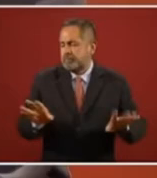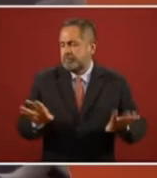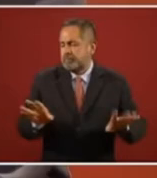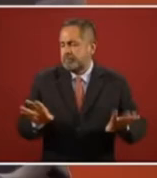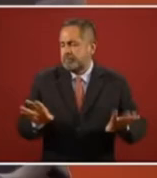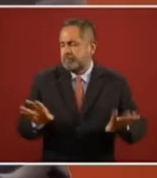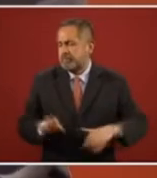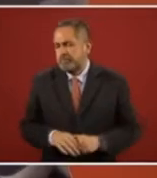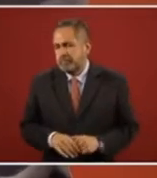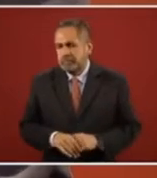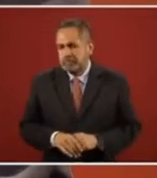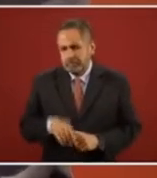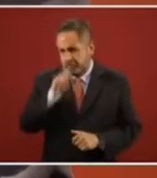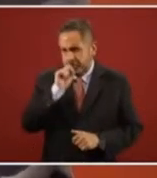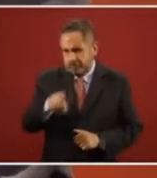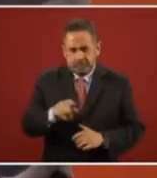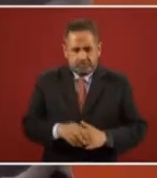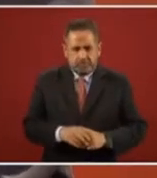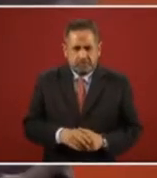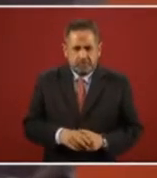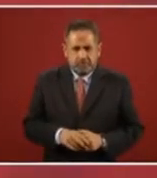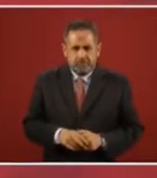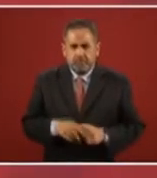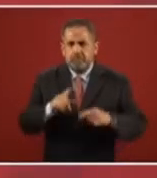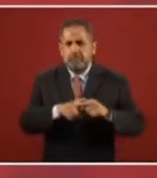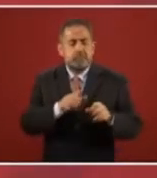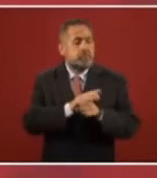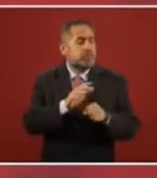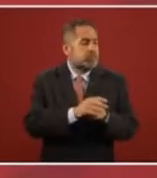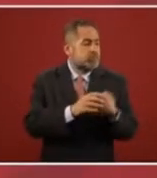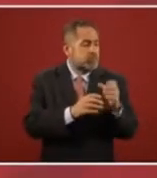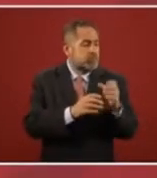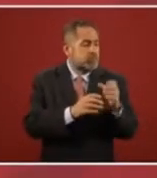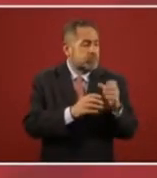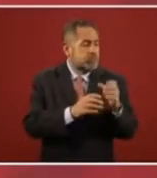decente qué productos